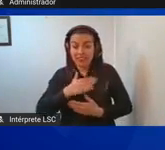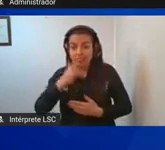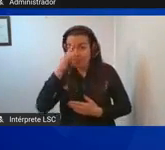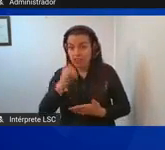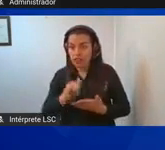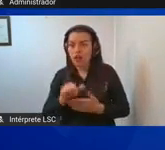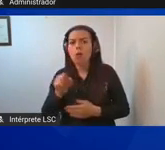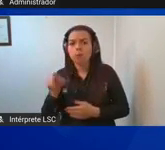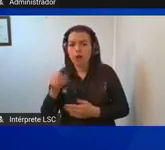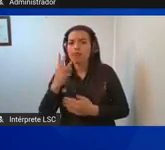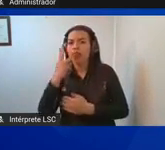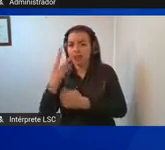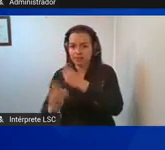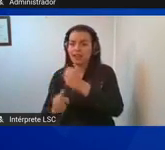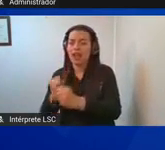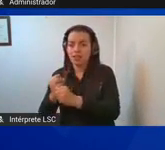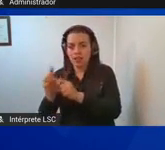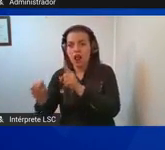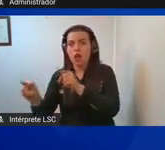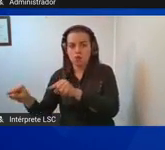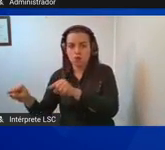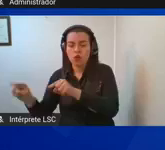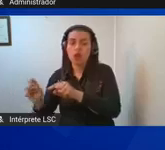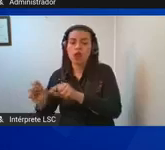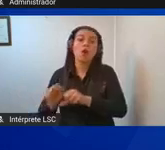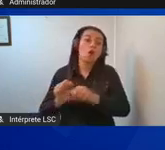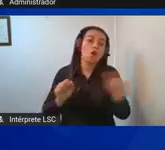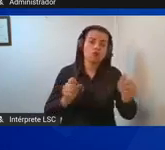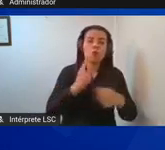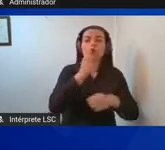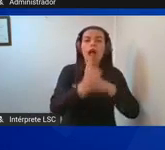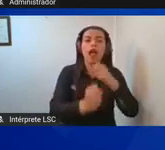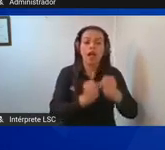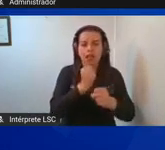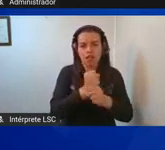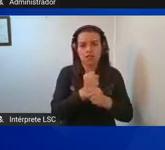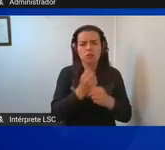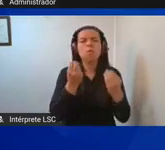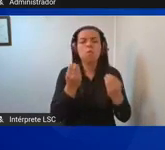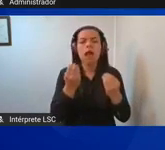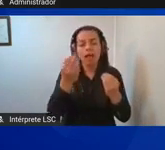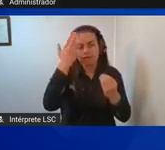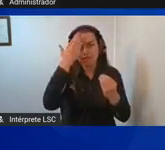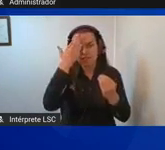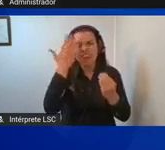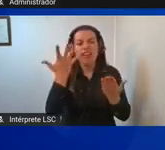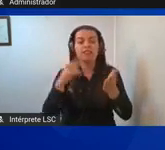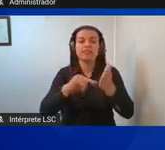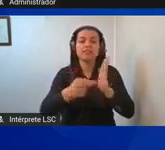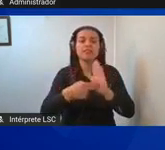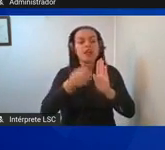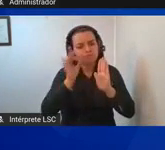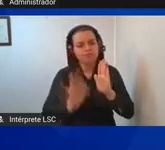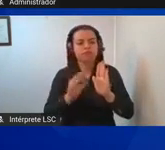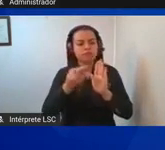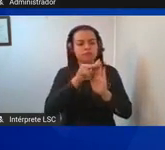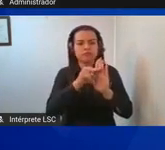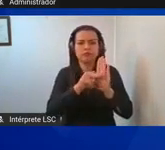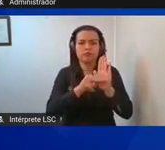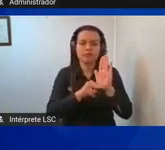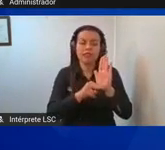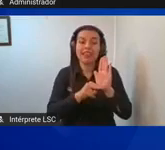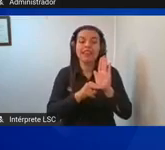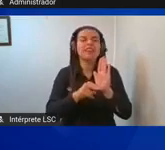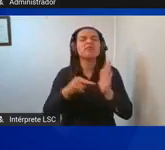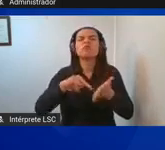algunas disposiciones, en otras tenemos un año como para establecer, para reglamentar lo que aquí dice. ¿Eso